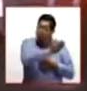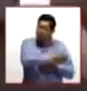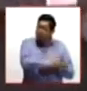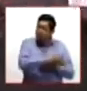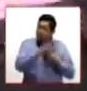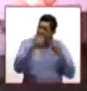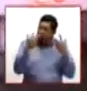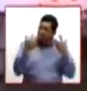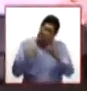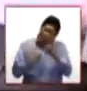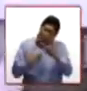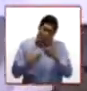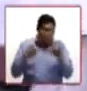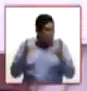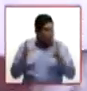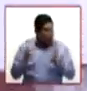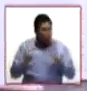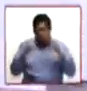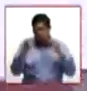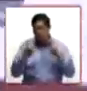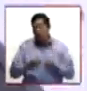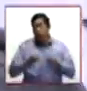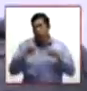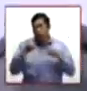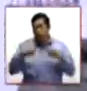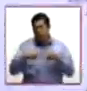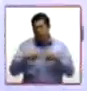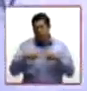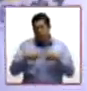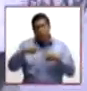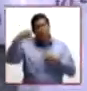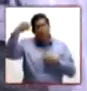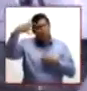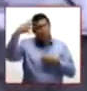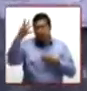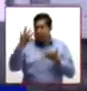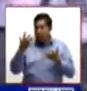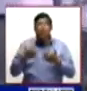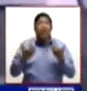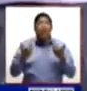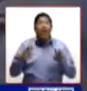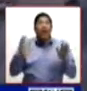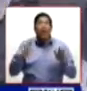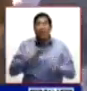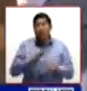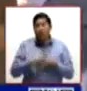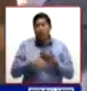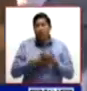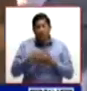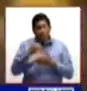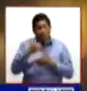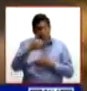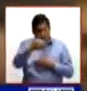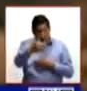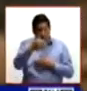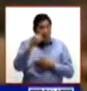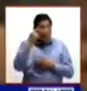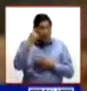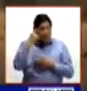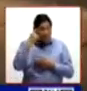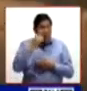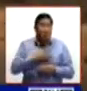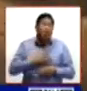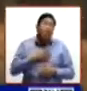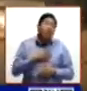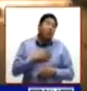Ormachea. Como tú puedes apreciar, acá ya está todo el equipamiento, toda la maquinaria. Unas cuadras más allá, si me acompaña Henry, por